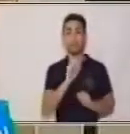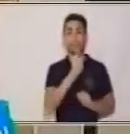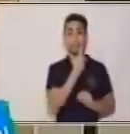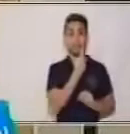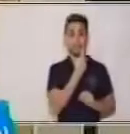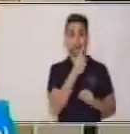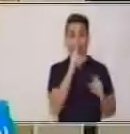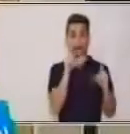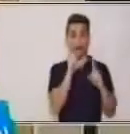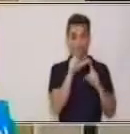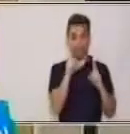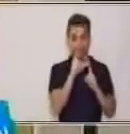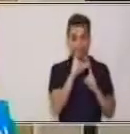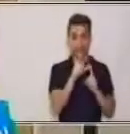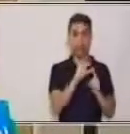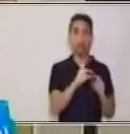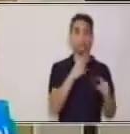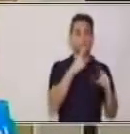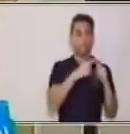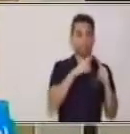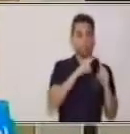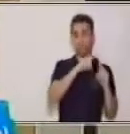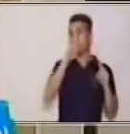primer término. El primer término